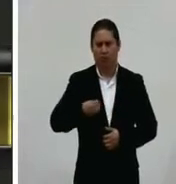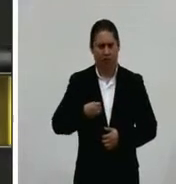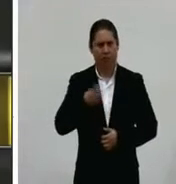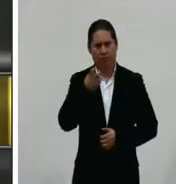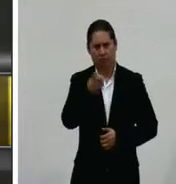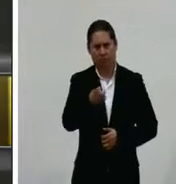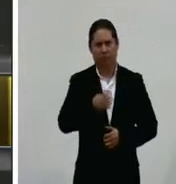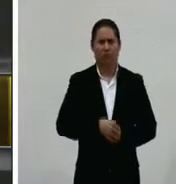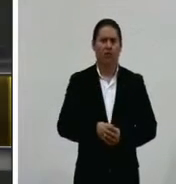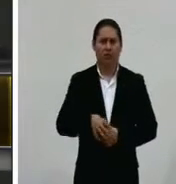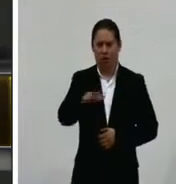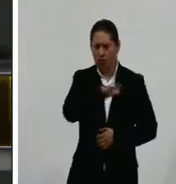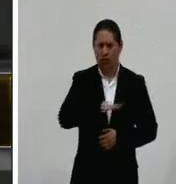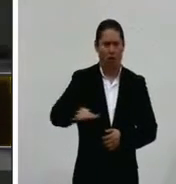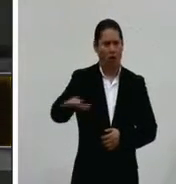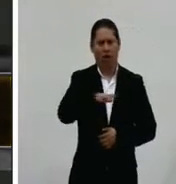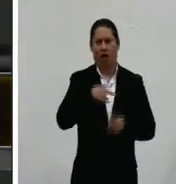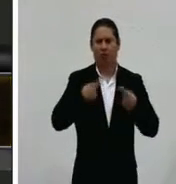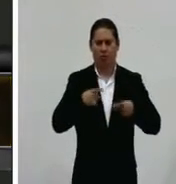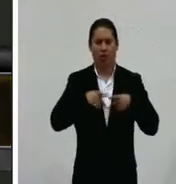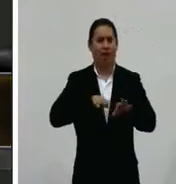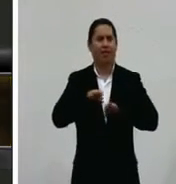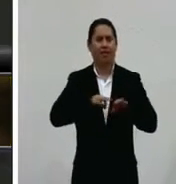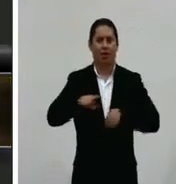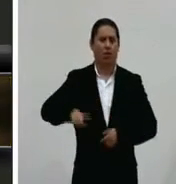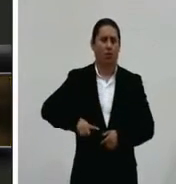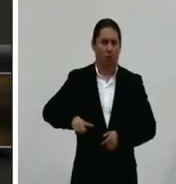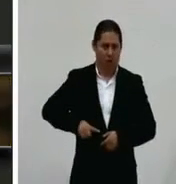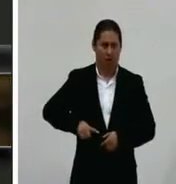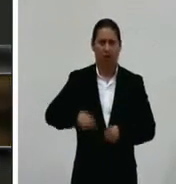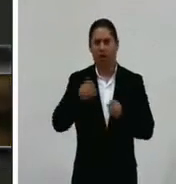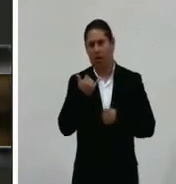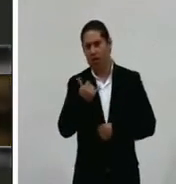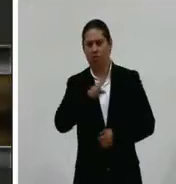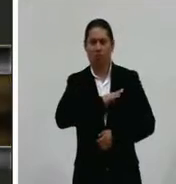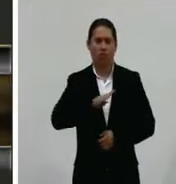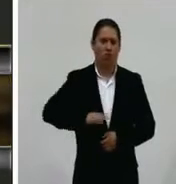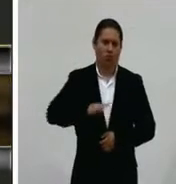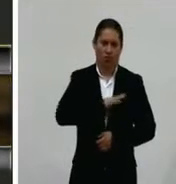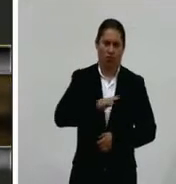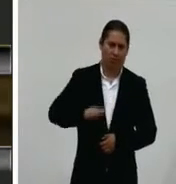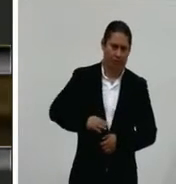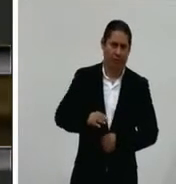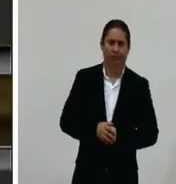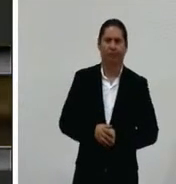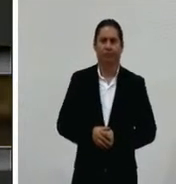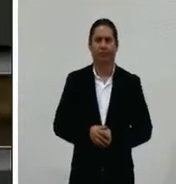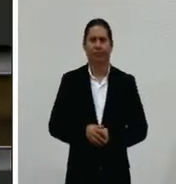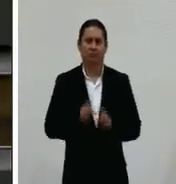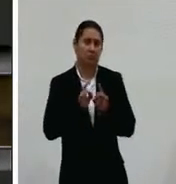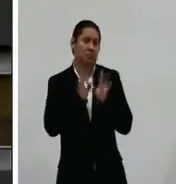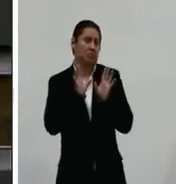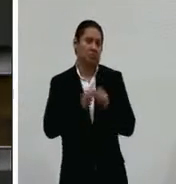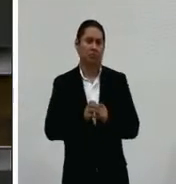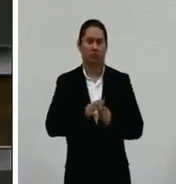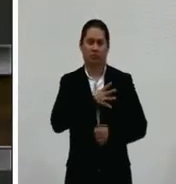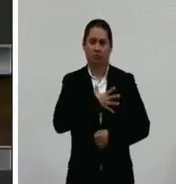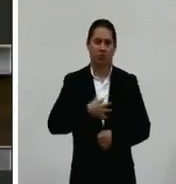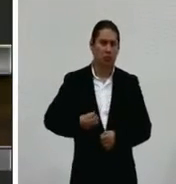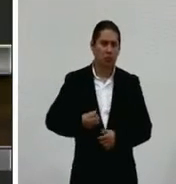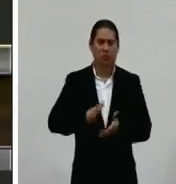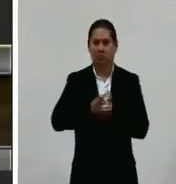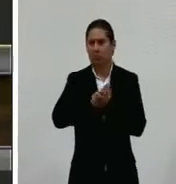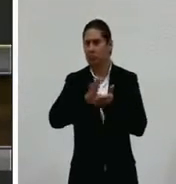trabajadores al servicio del gobierno del Estado o municipios, en los supuestos del deceso de un hijo, del